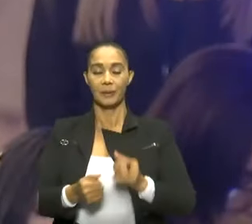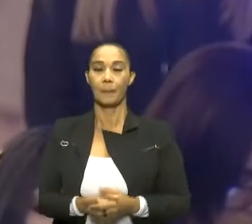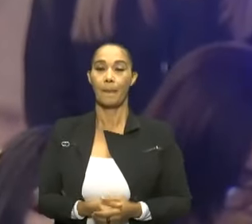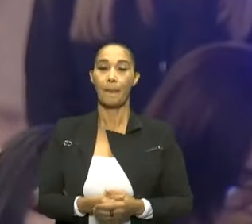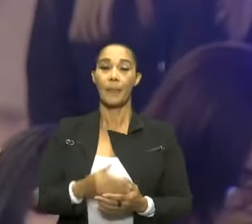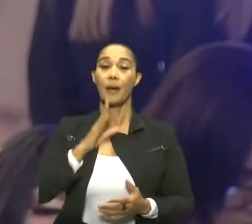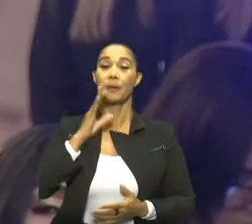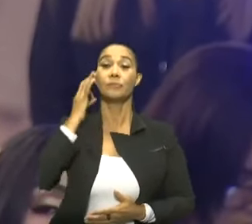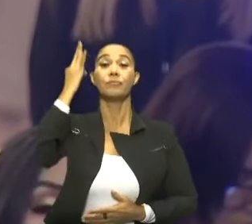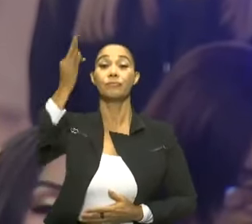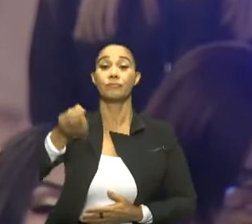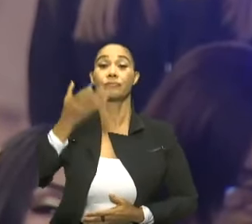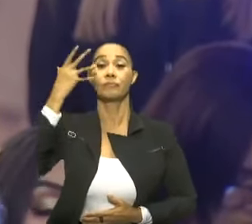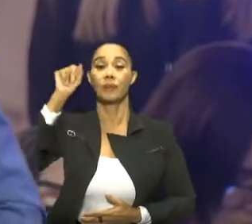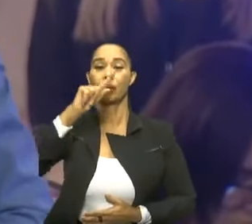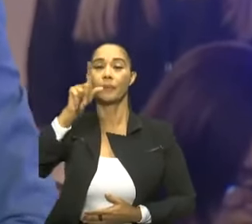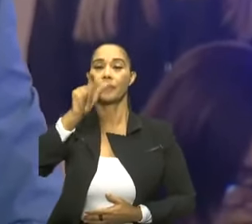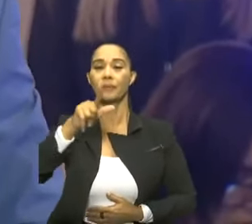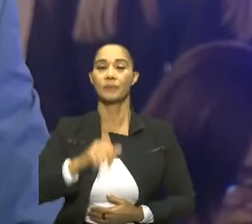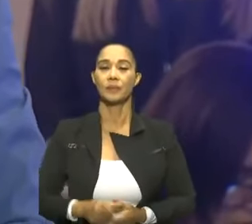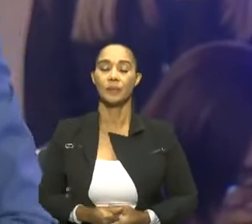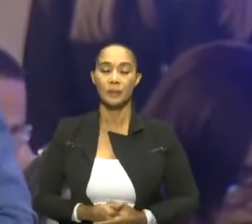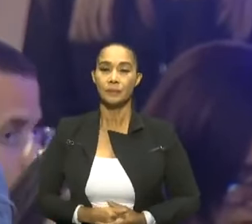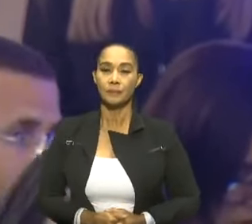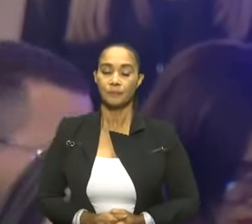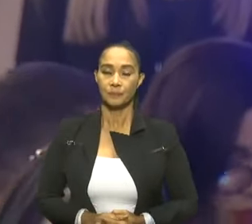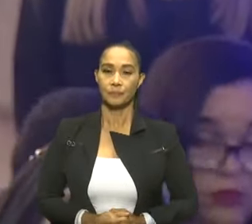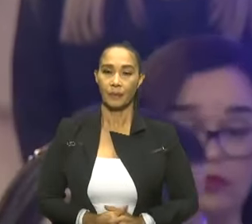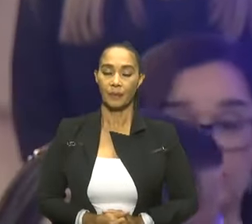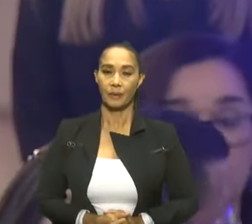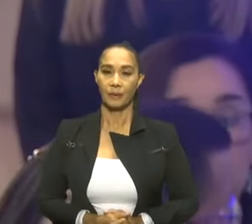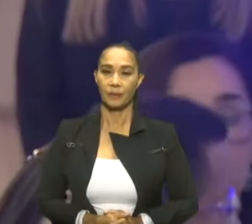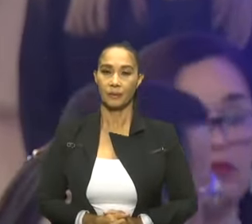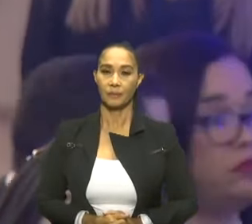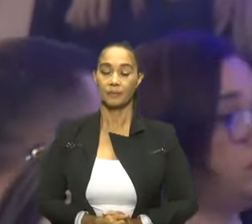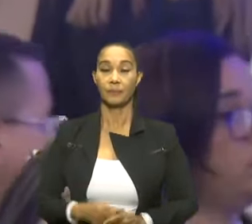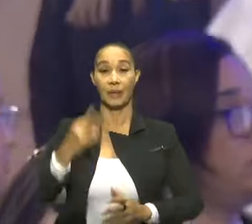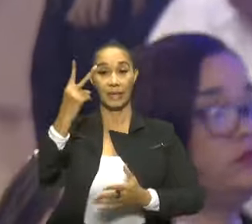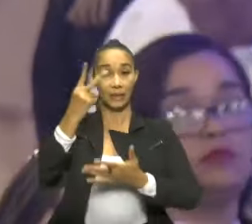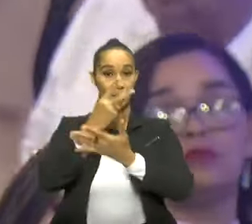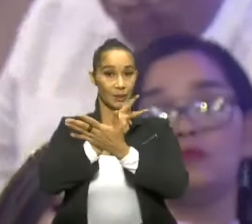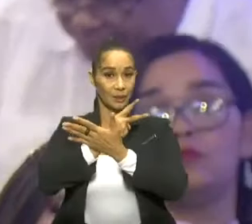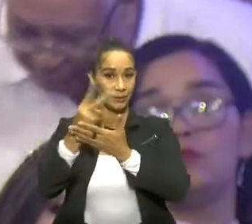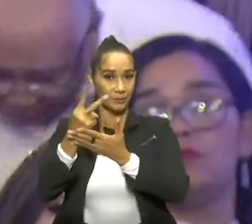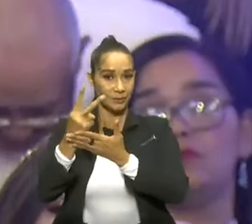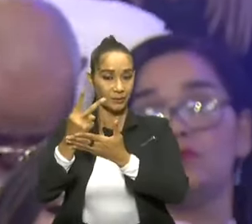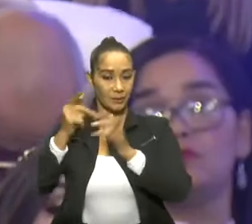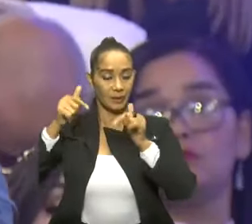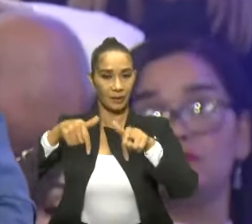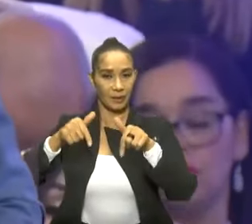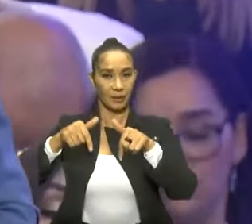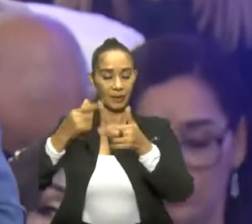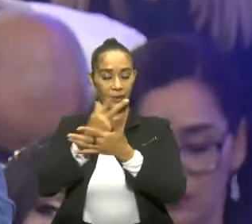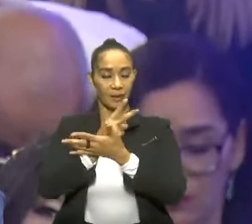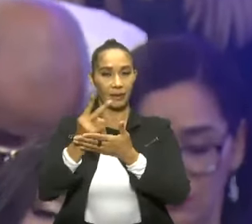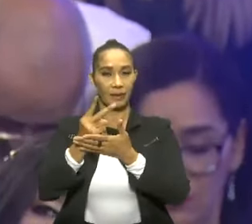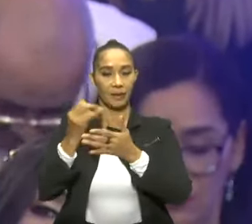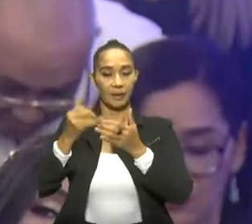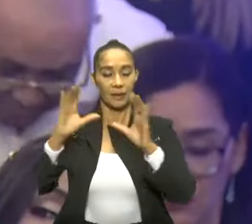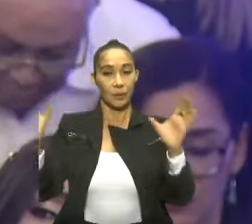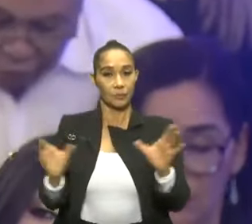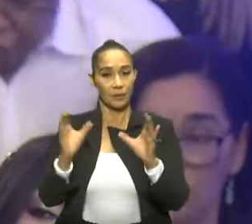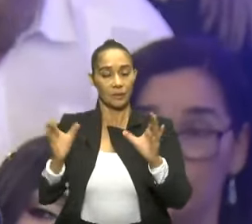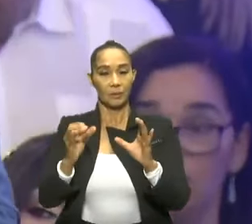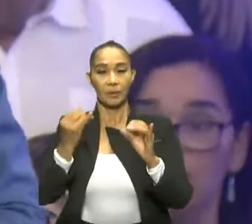de futuro, presidente, una pregunta. Mire, hace 2 semanas aquí se llevó a cabo un